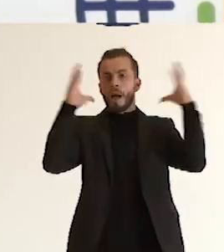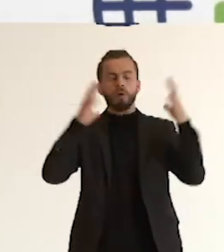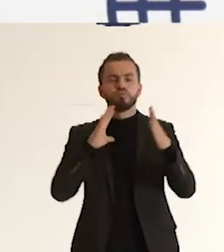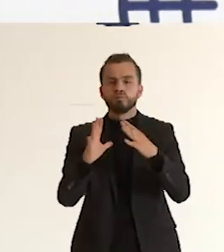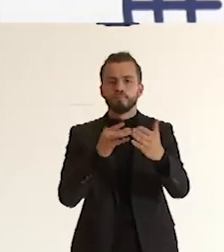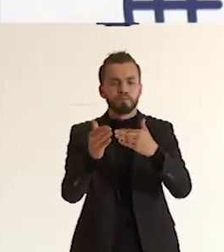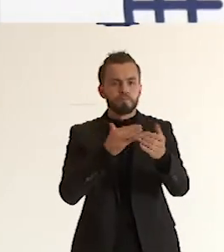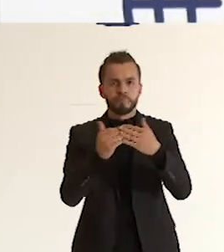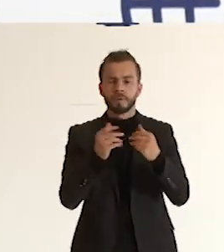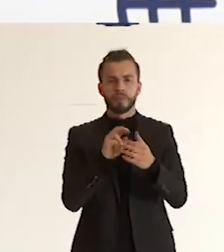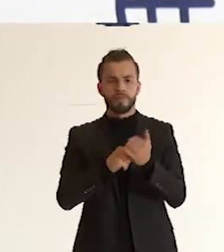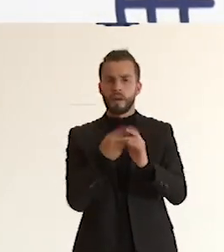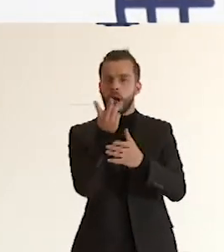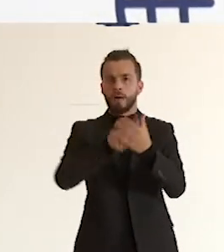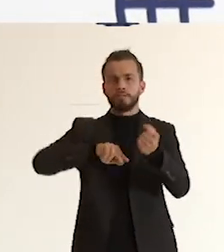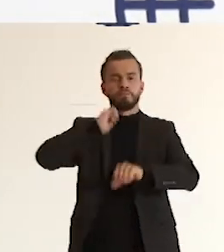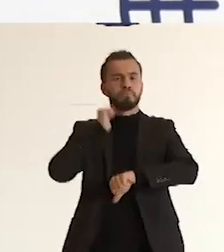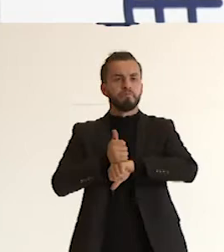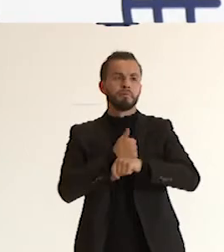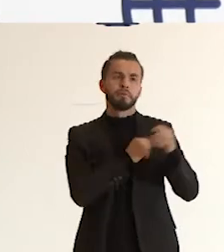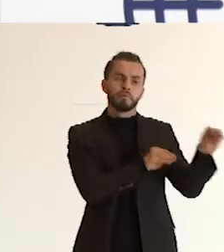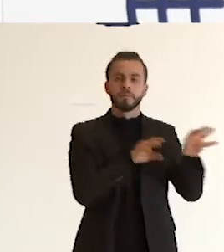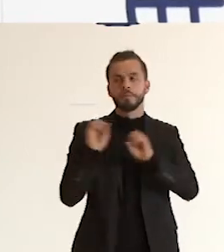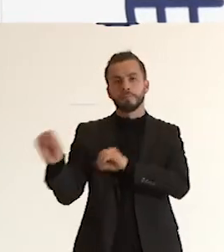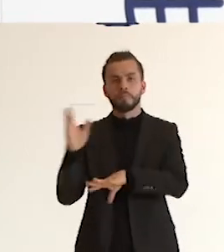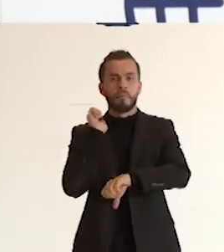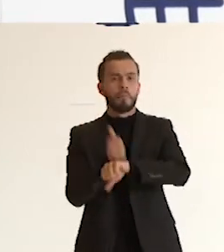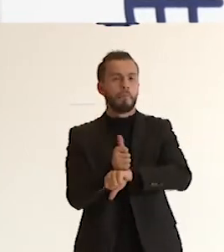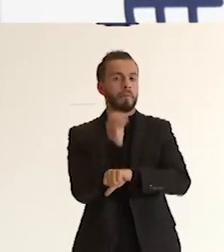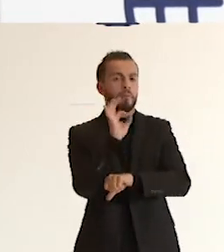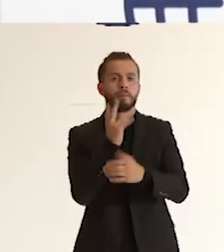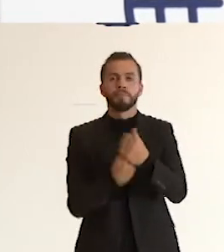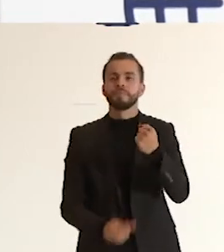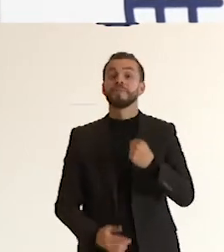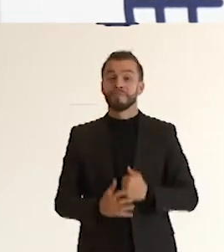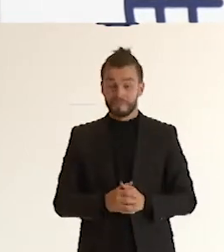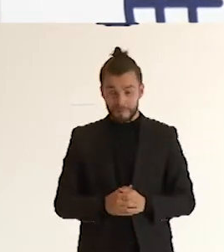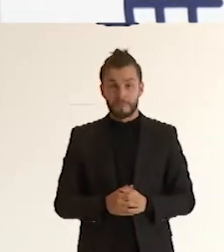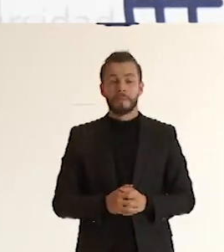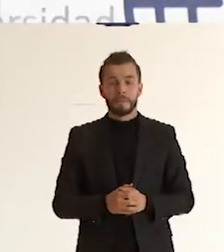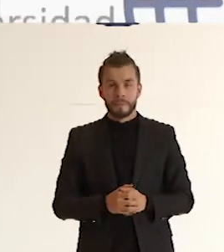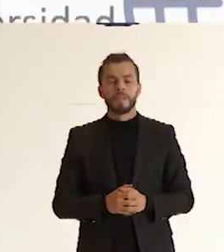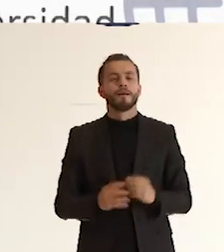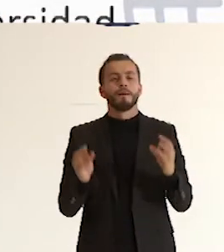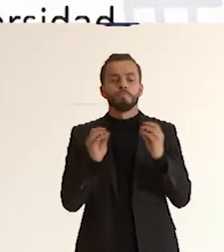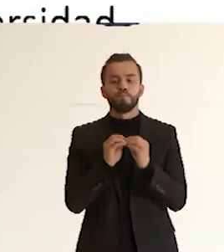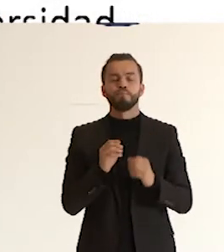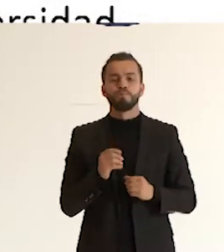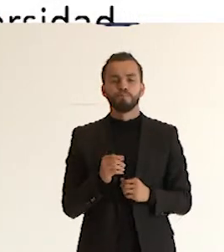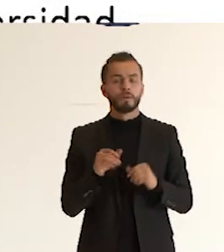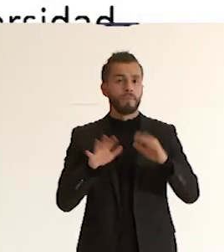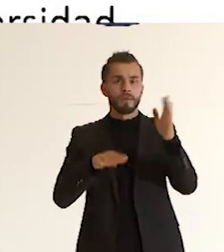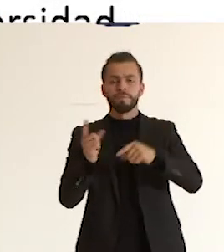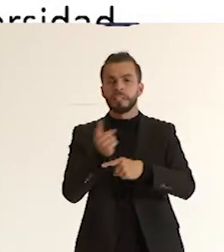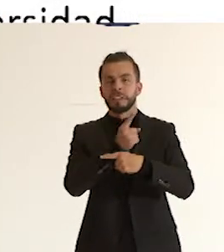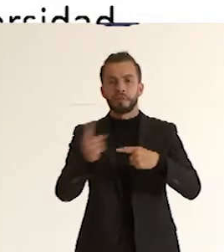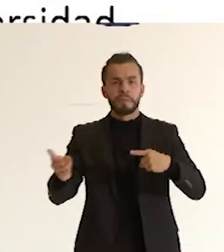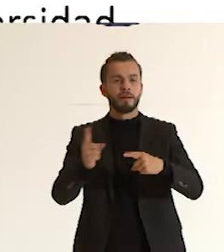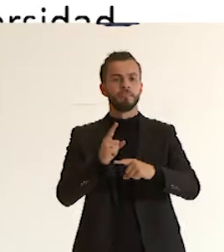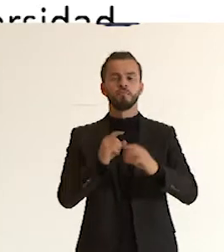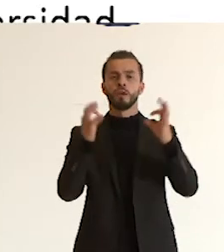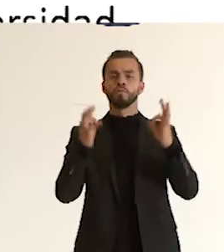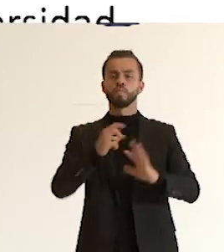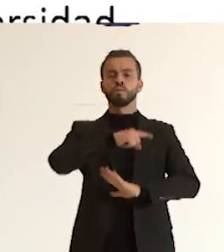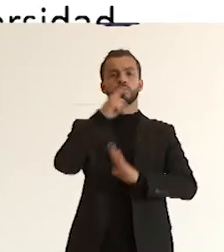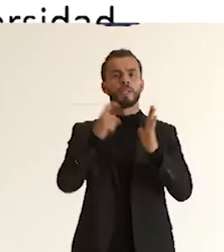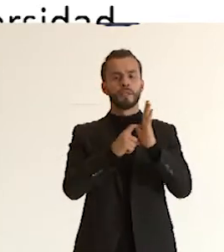doble tarea y obviamente pues participación en jornadas como el la semana de la integridad del semestre